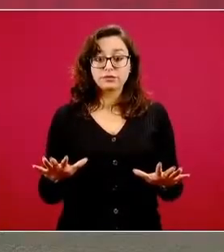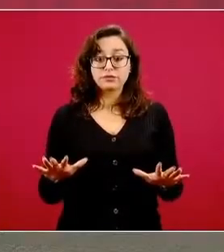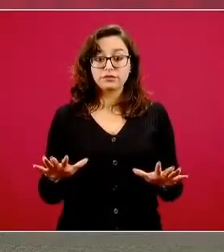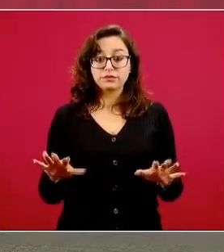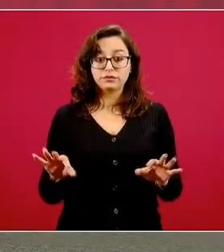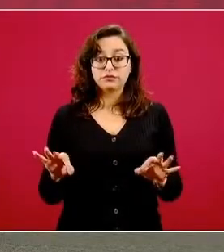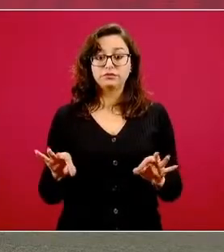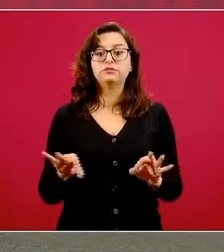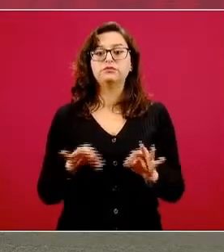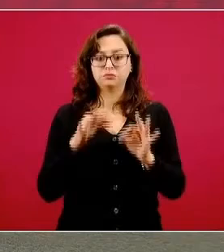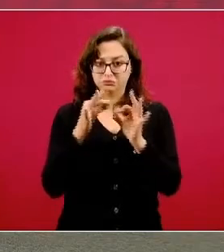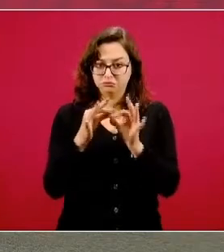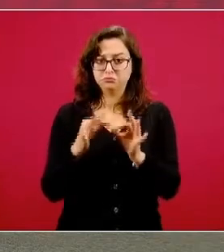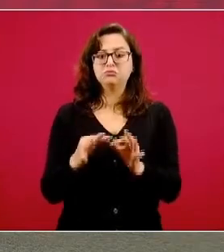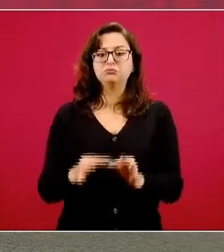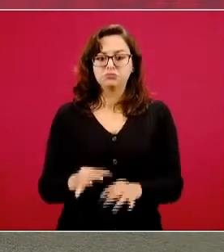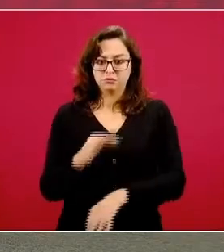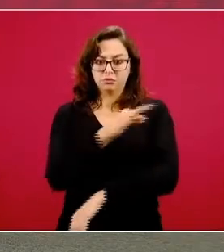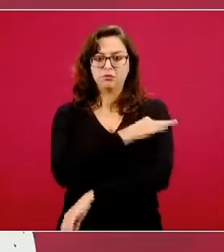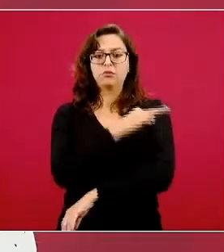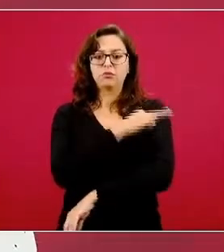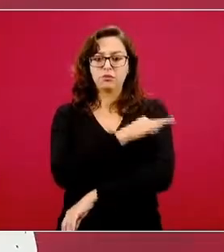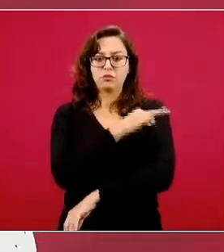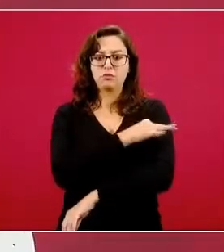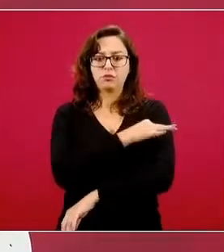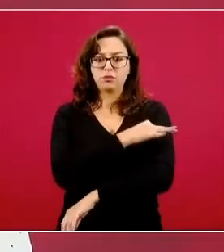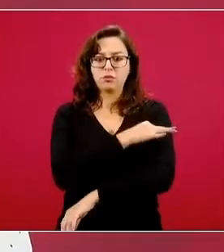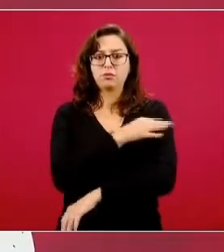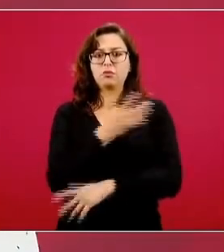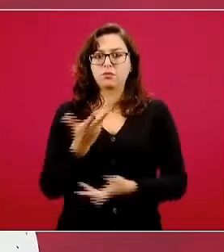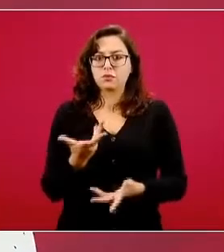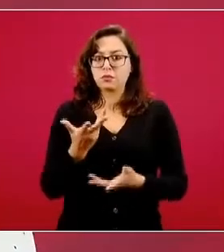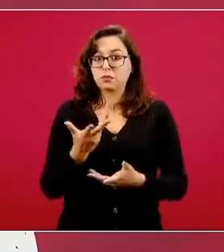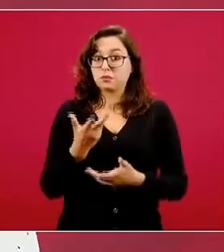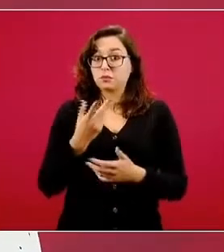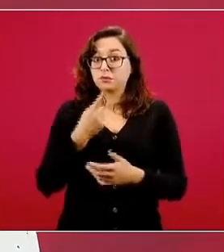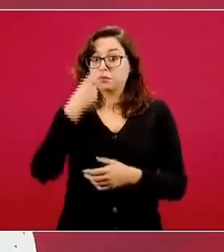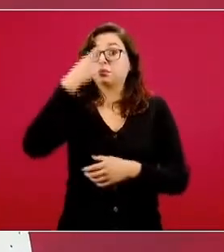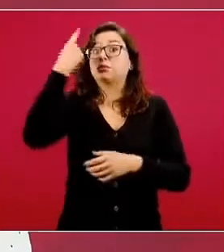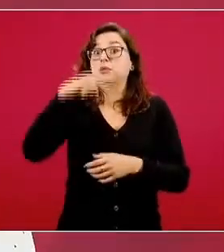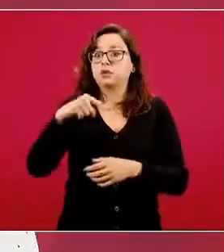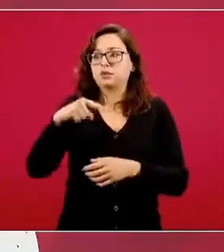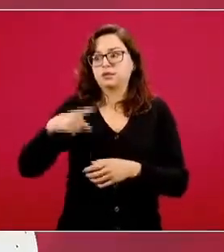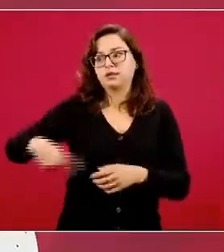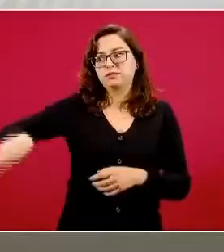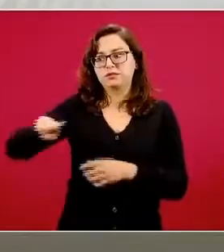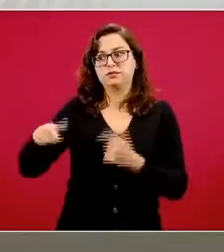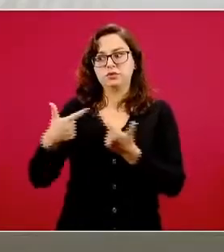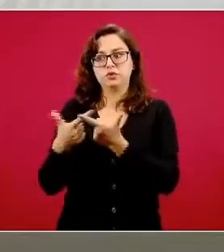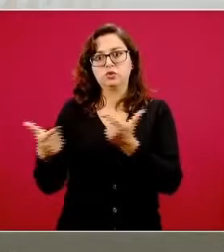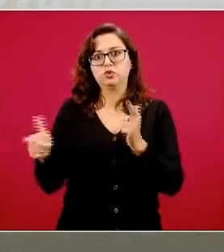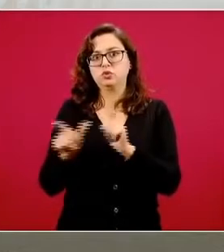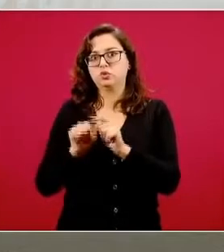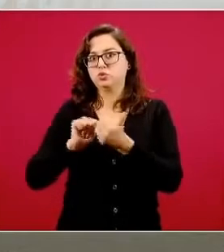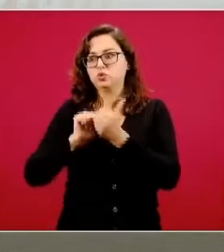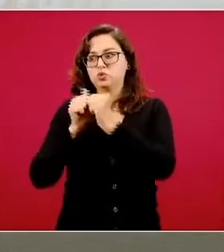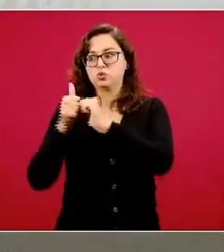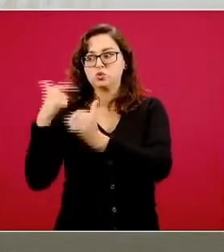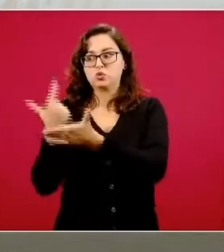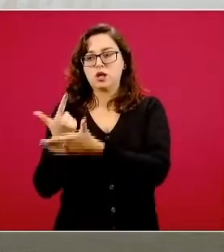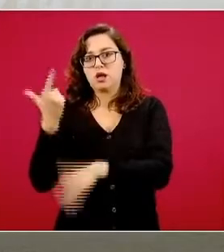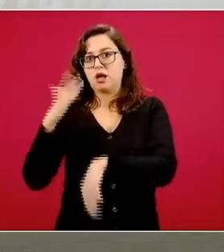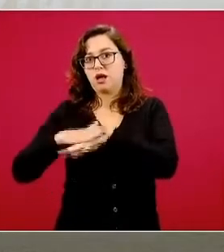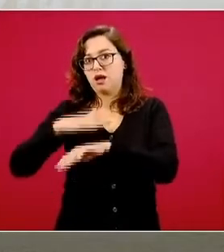que habrá vacuna por lo menos para quienes pertenecen a estos grupos de